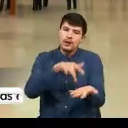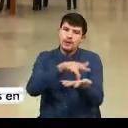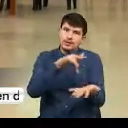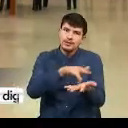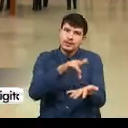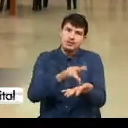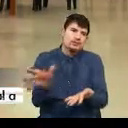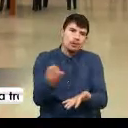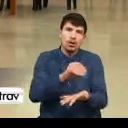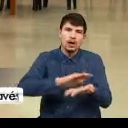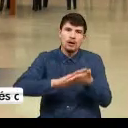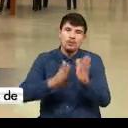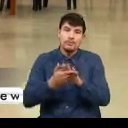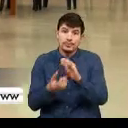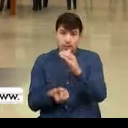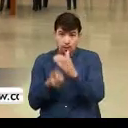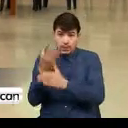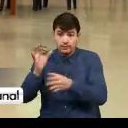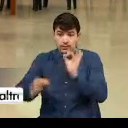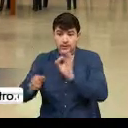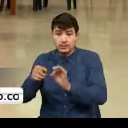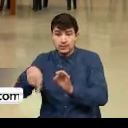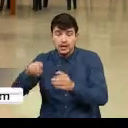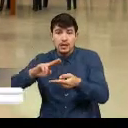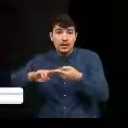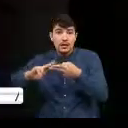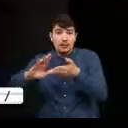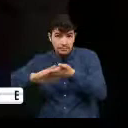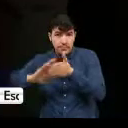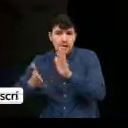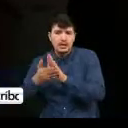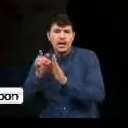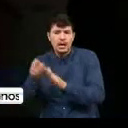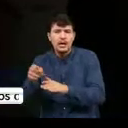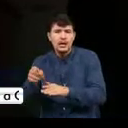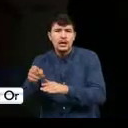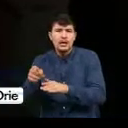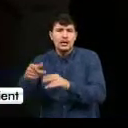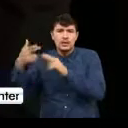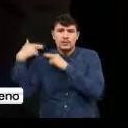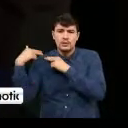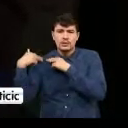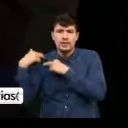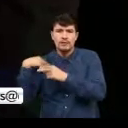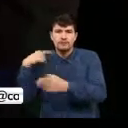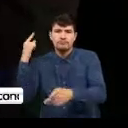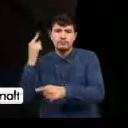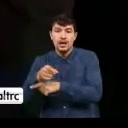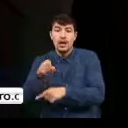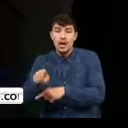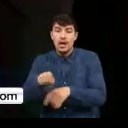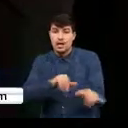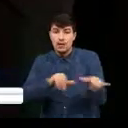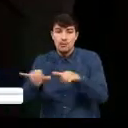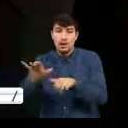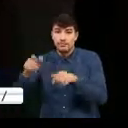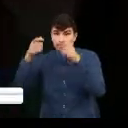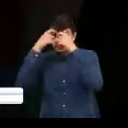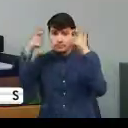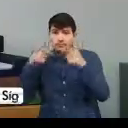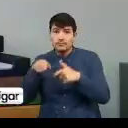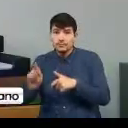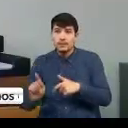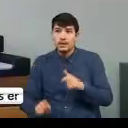masiva. Estos nuevos jueces se encargarán de juzgar conflictos y demandas menores y su fallo tendrá el valor de cosa